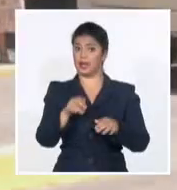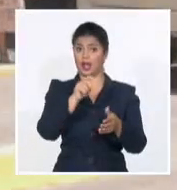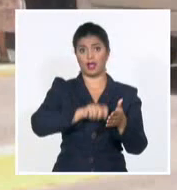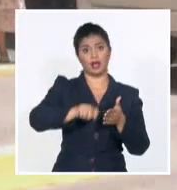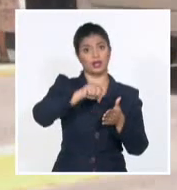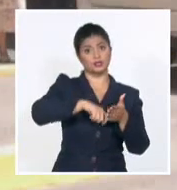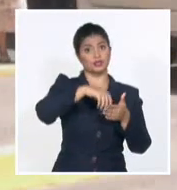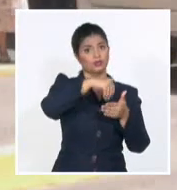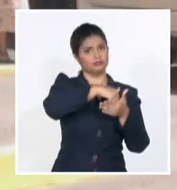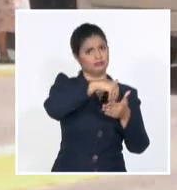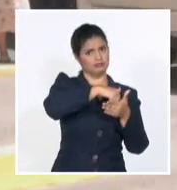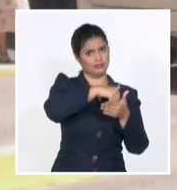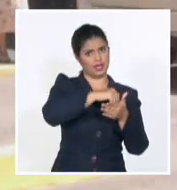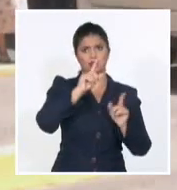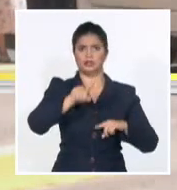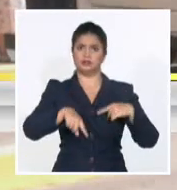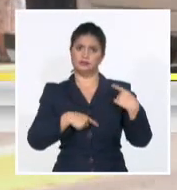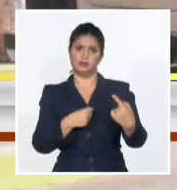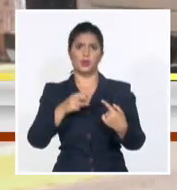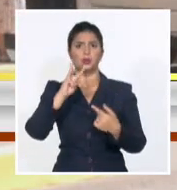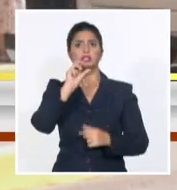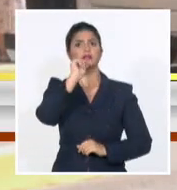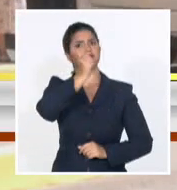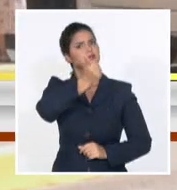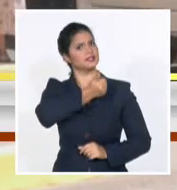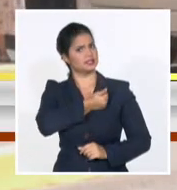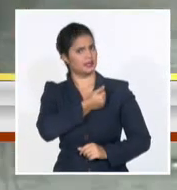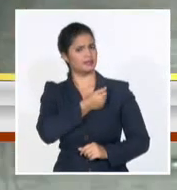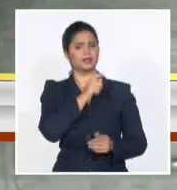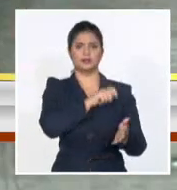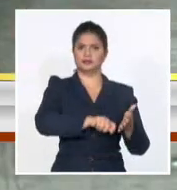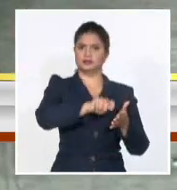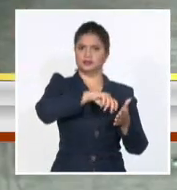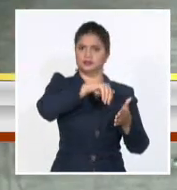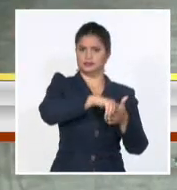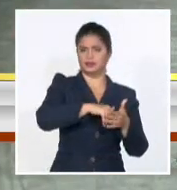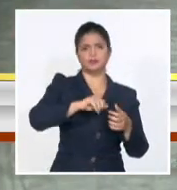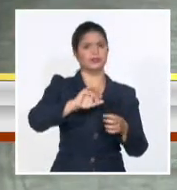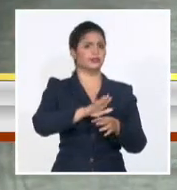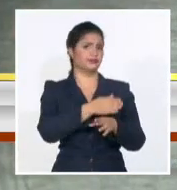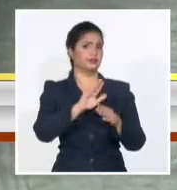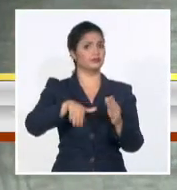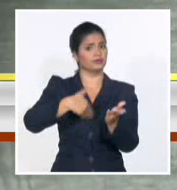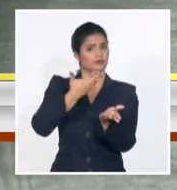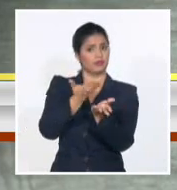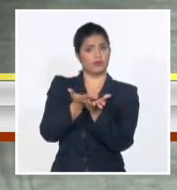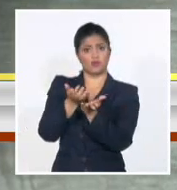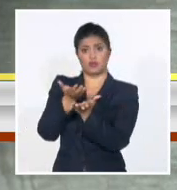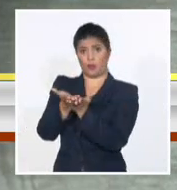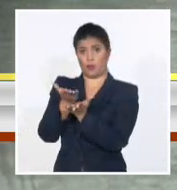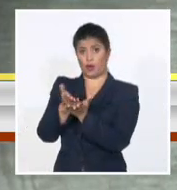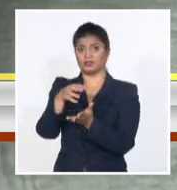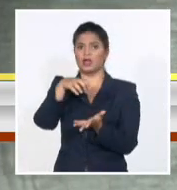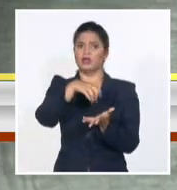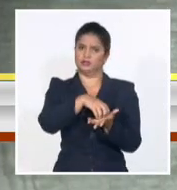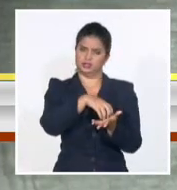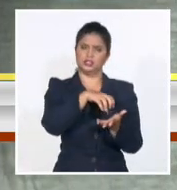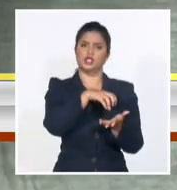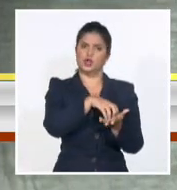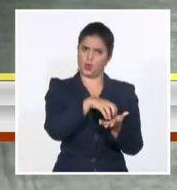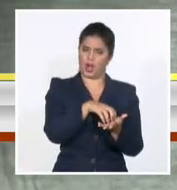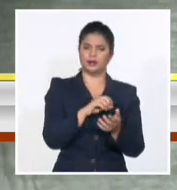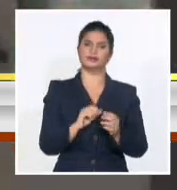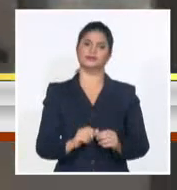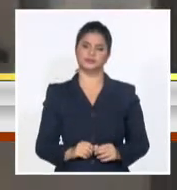Esequibo. El próximo 3 de diciembre se llevarán a las urnas varias propuestas relacionadas con la reclamación de ese territorio. Guyana y